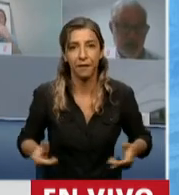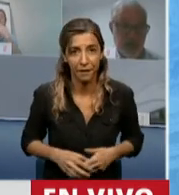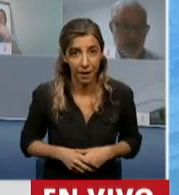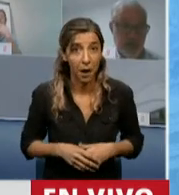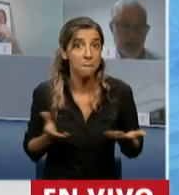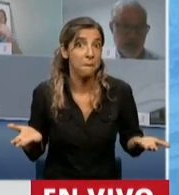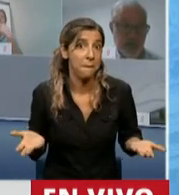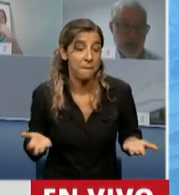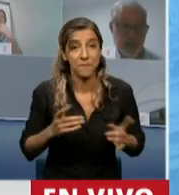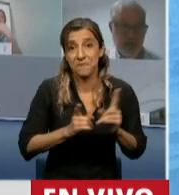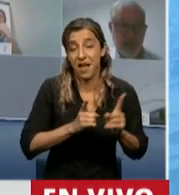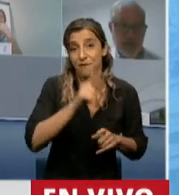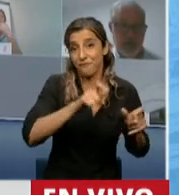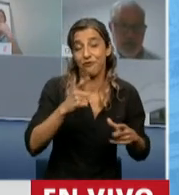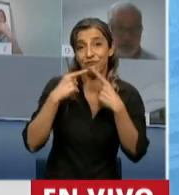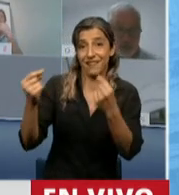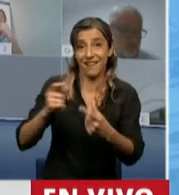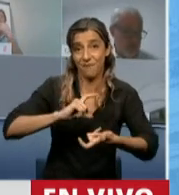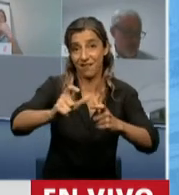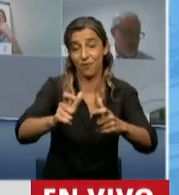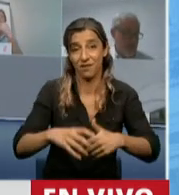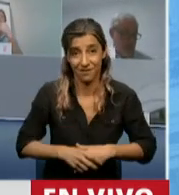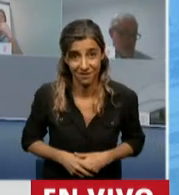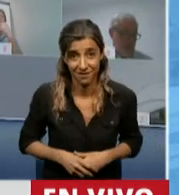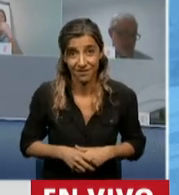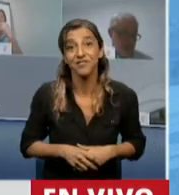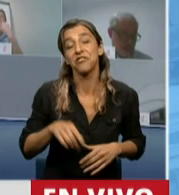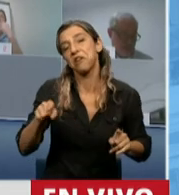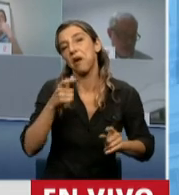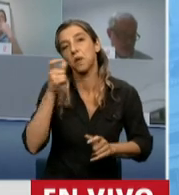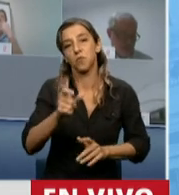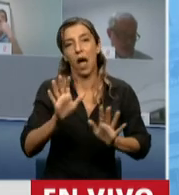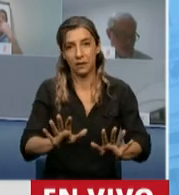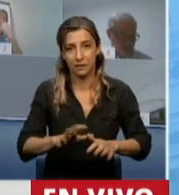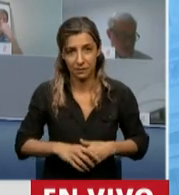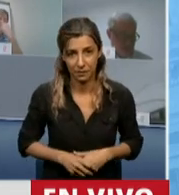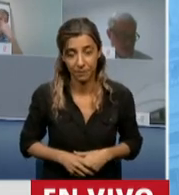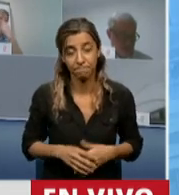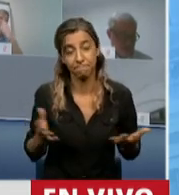la justicia reclamando la actualización de sus haberes. Entonces me parece que hemos logrado